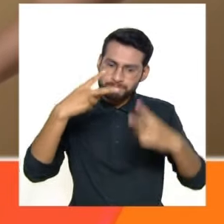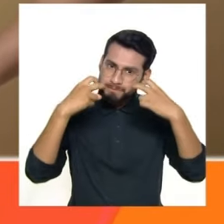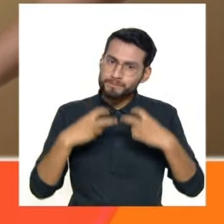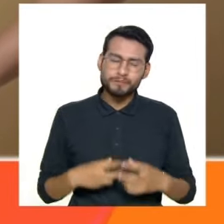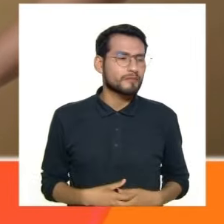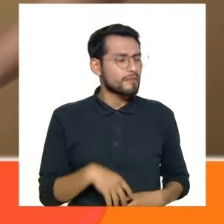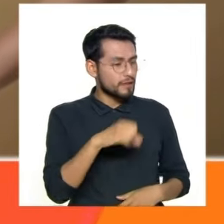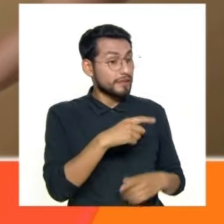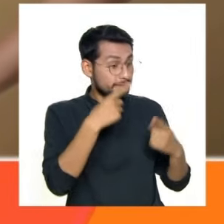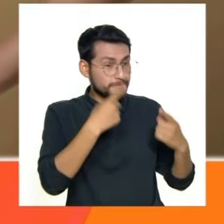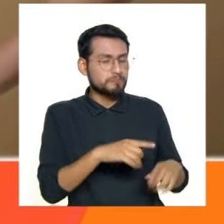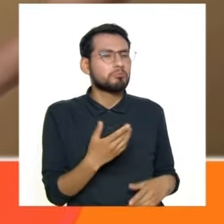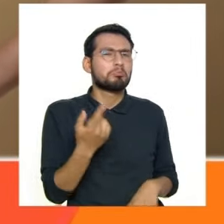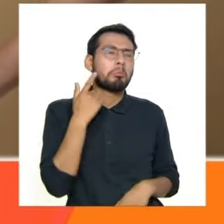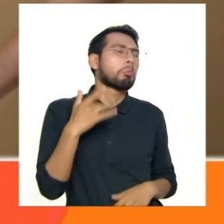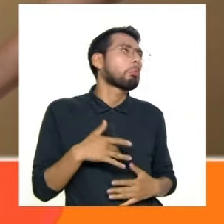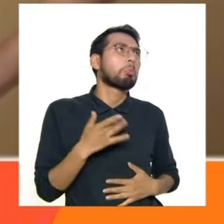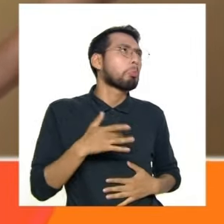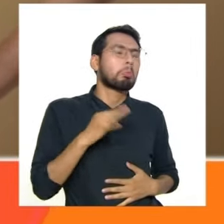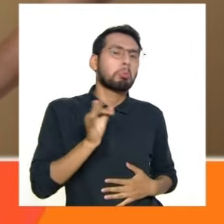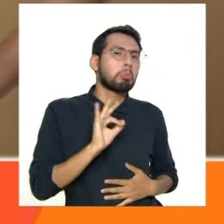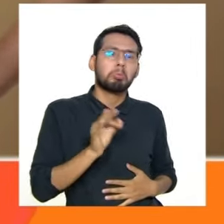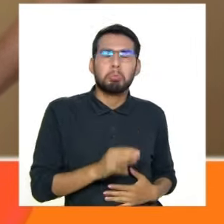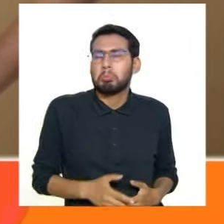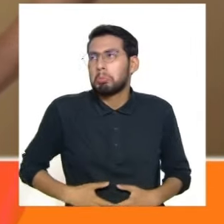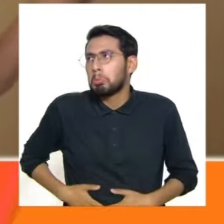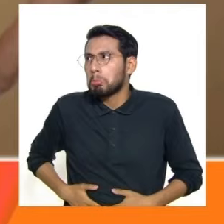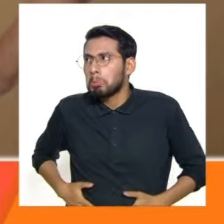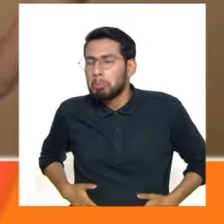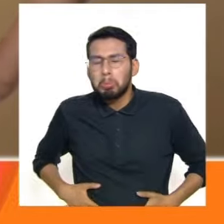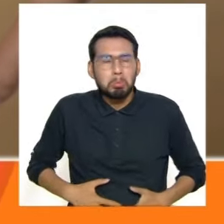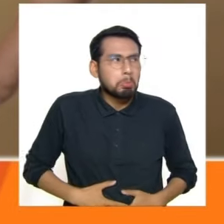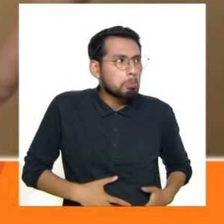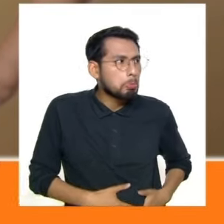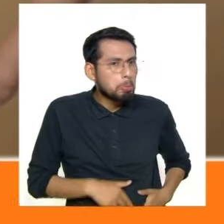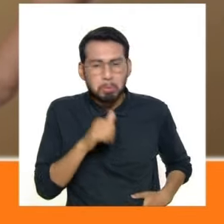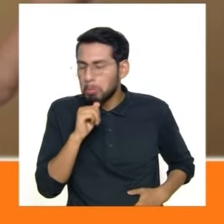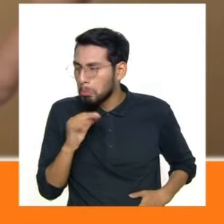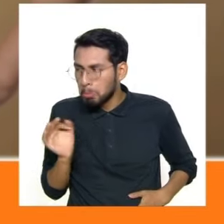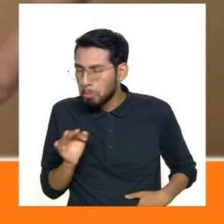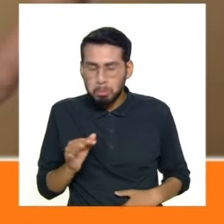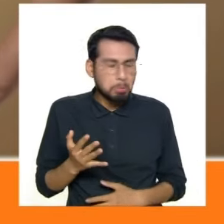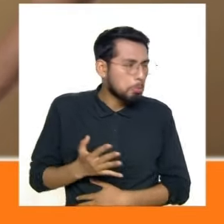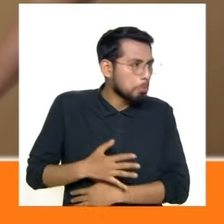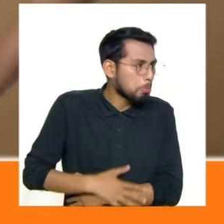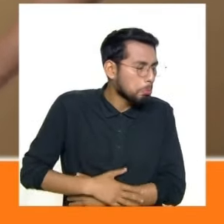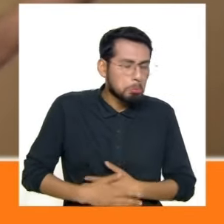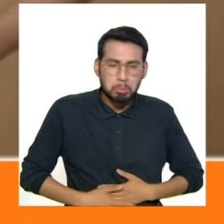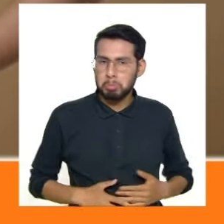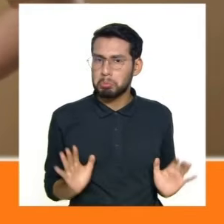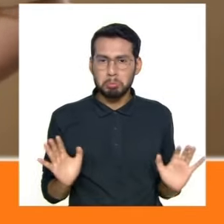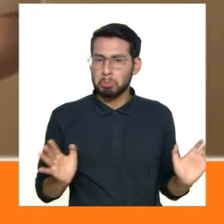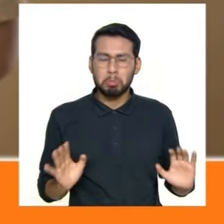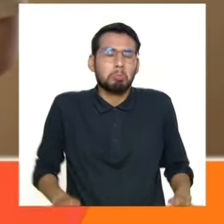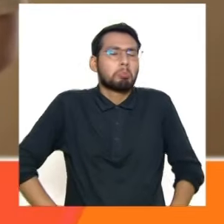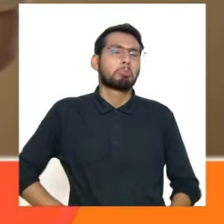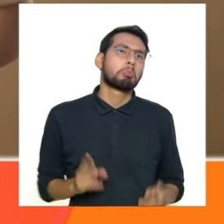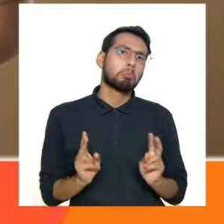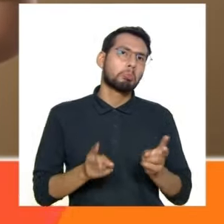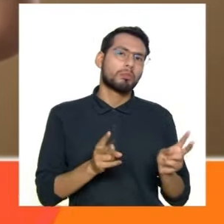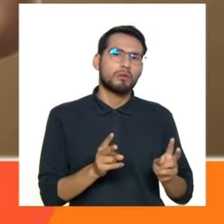ocurre eso el paciente no tiene síntomas el paciente no ti dolores nada da síntomas